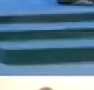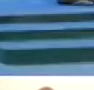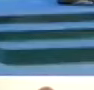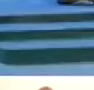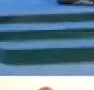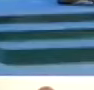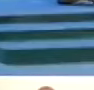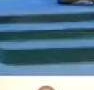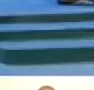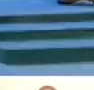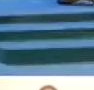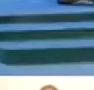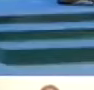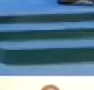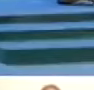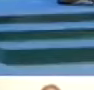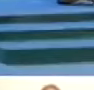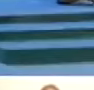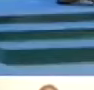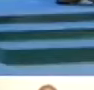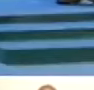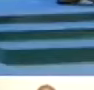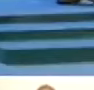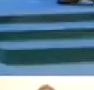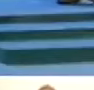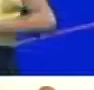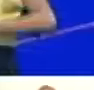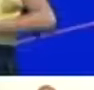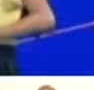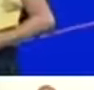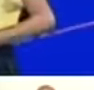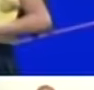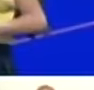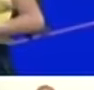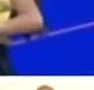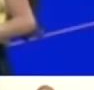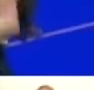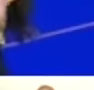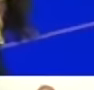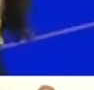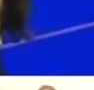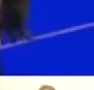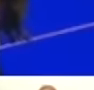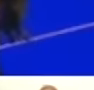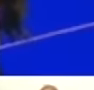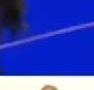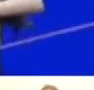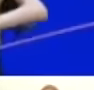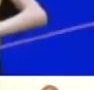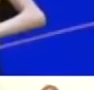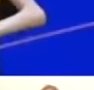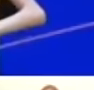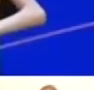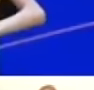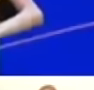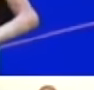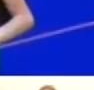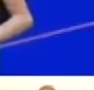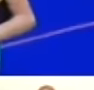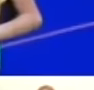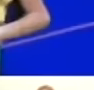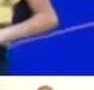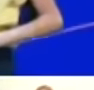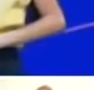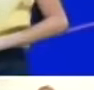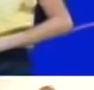eso. Porque un niño puede comunicar y eso puede llegar a los oídos de cualquier persona.